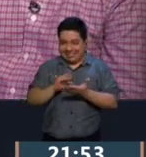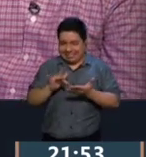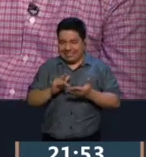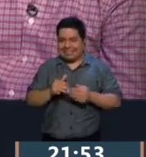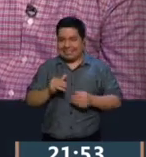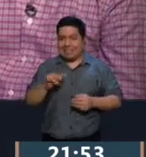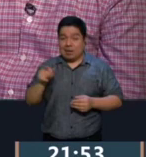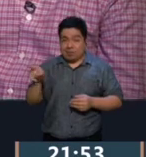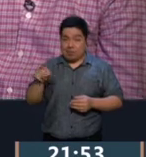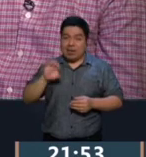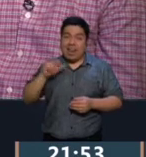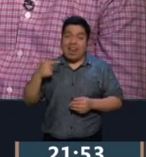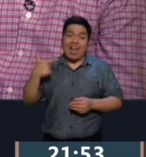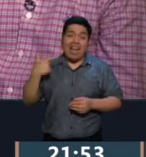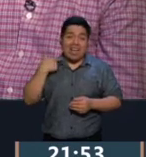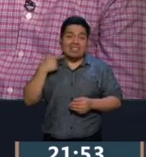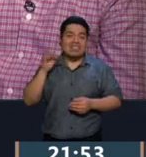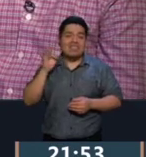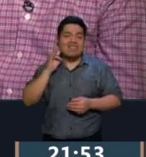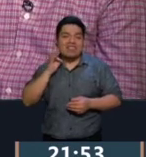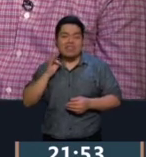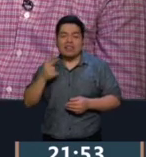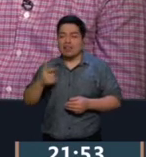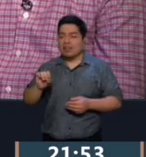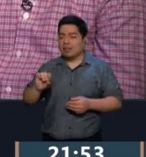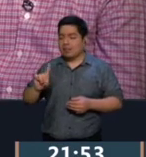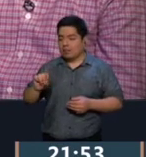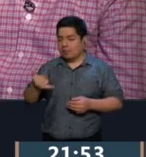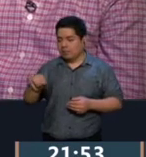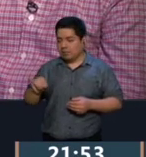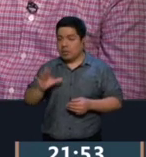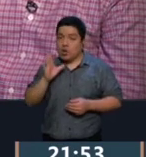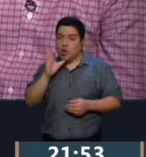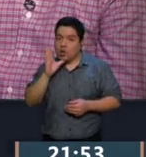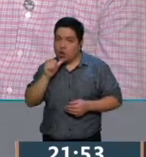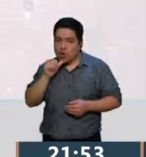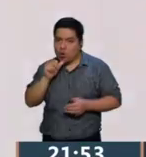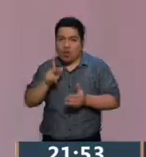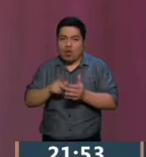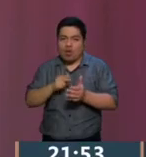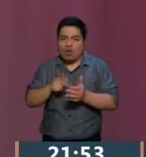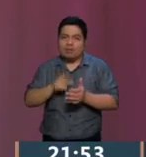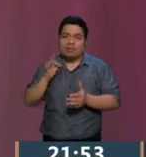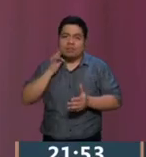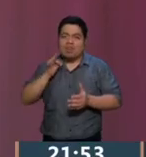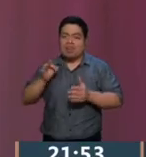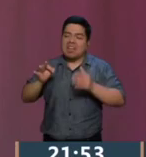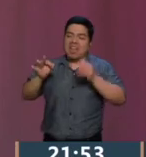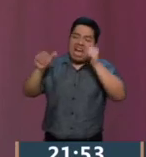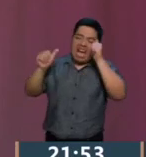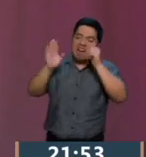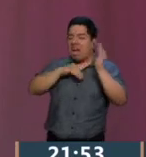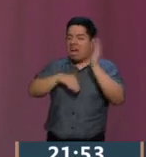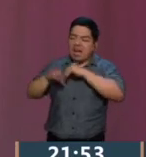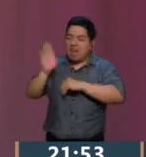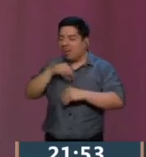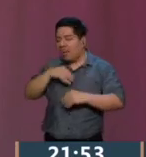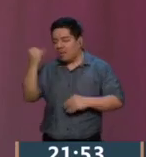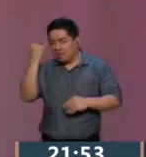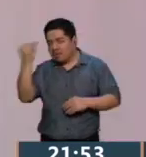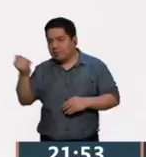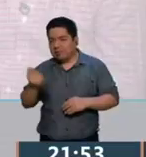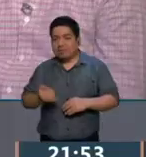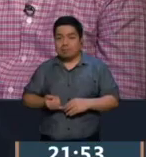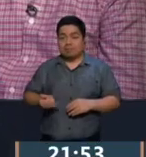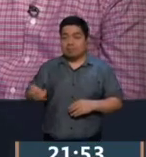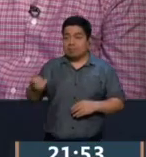por qué Ernestina Godoy no se pudo reelegir como fiscal. No fue por estar en desacuerdo con las ideas Y eso que políticas le del ofrecieron